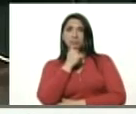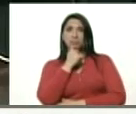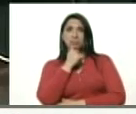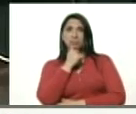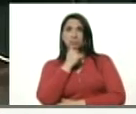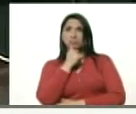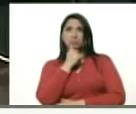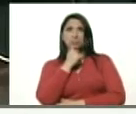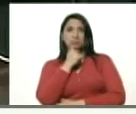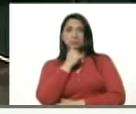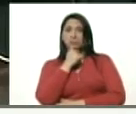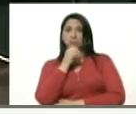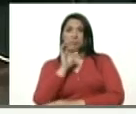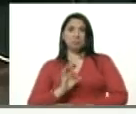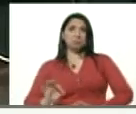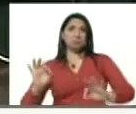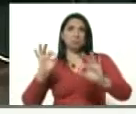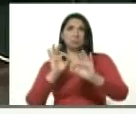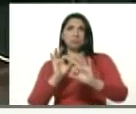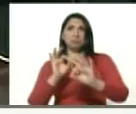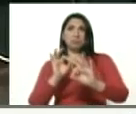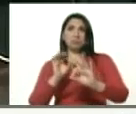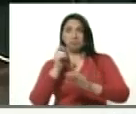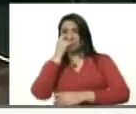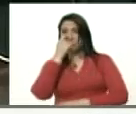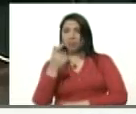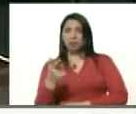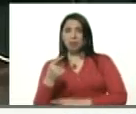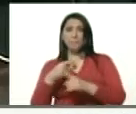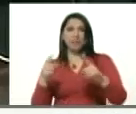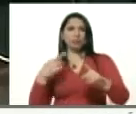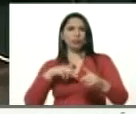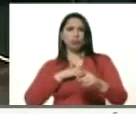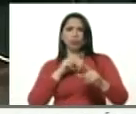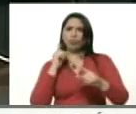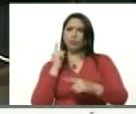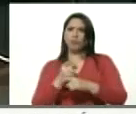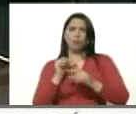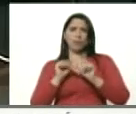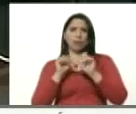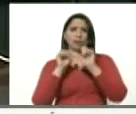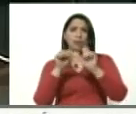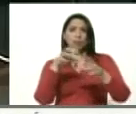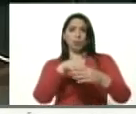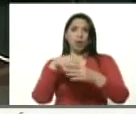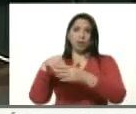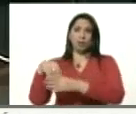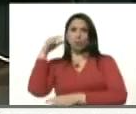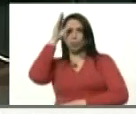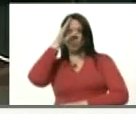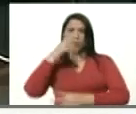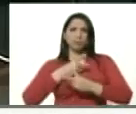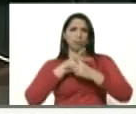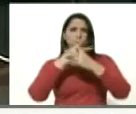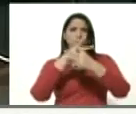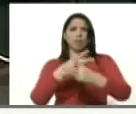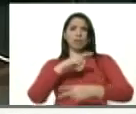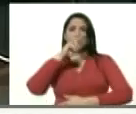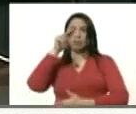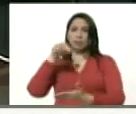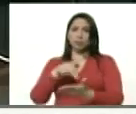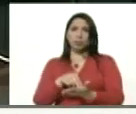no la han correspondido. Pero nosotros tenemos que mantener la cuarentena consciente, voluntaria,